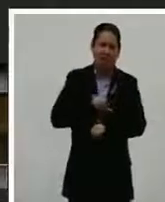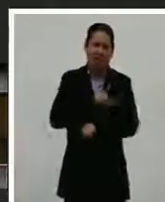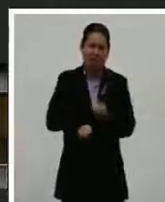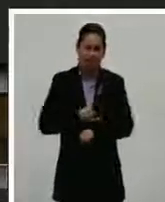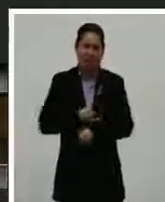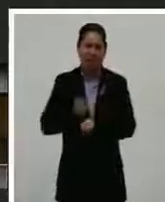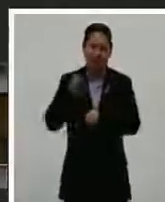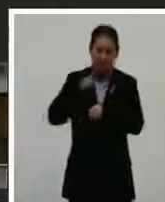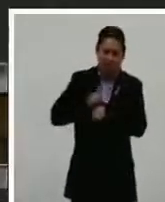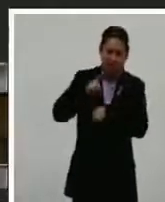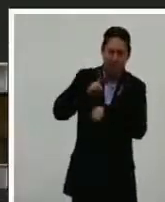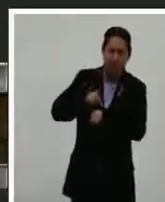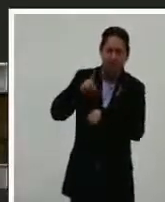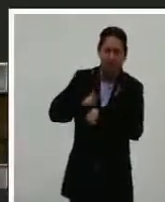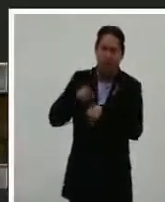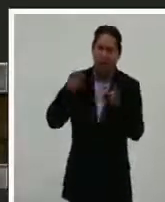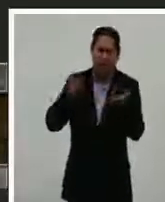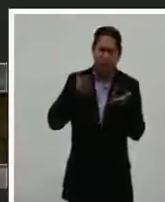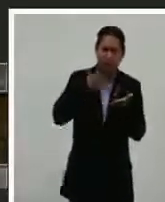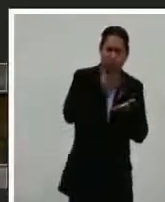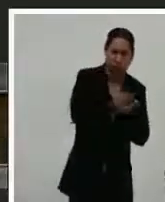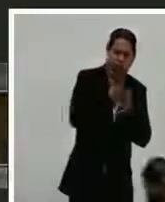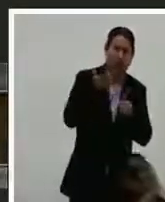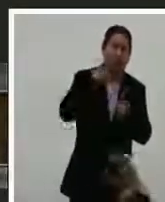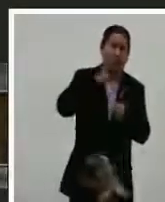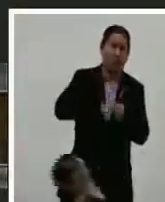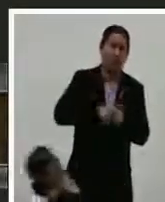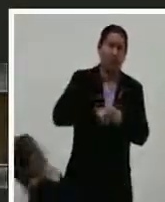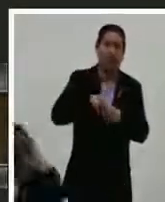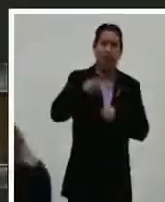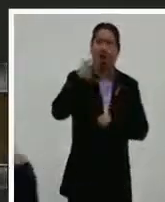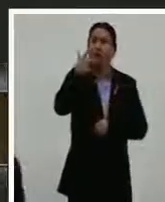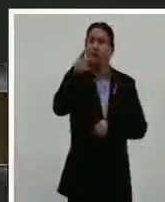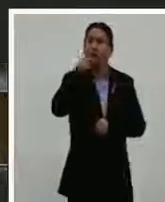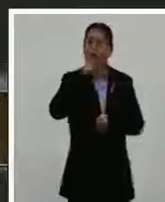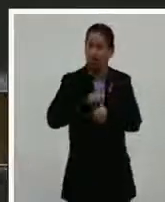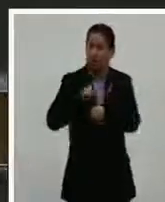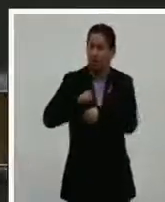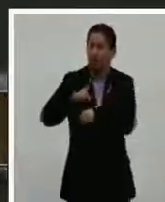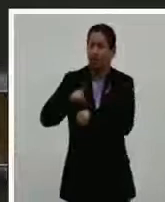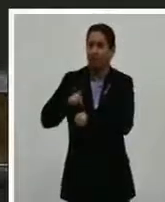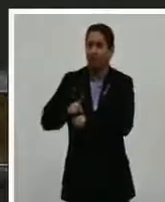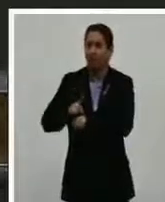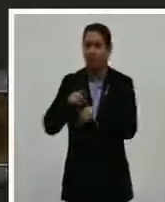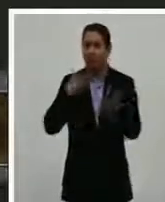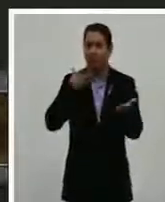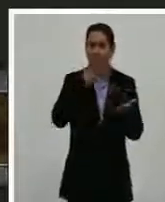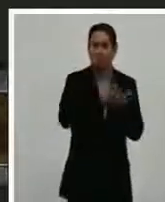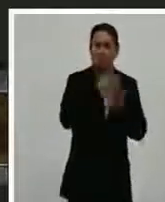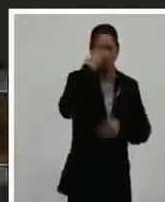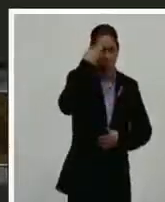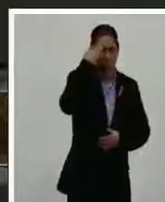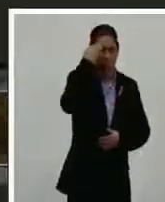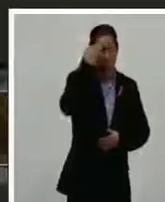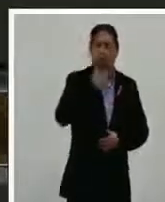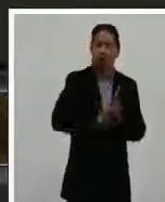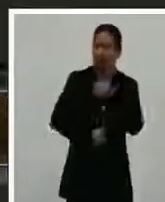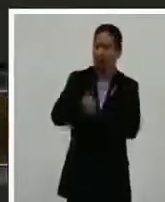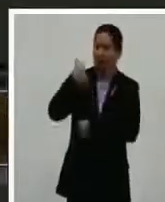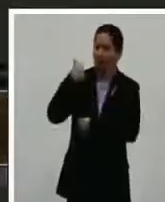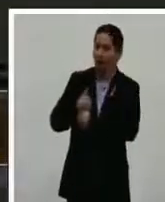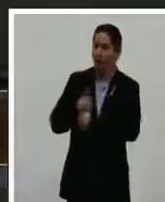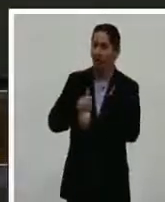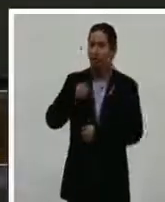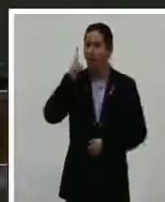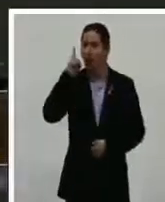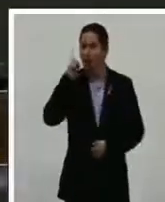estar en turno a un hospital es de 8 días incluso el año pasado sólo un caso